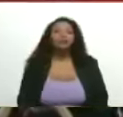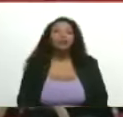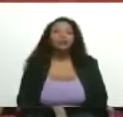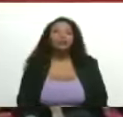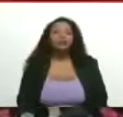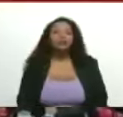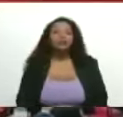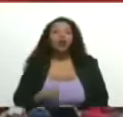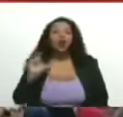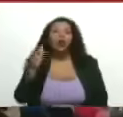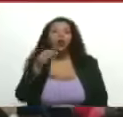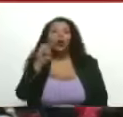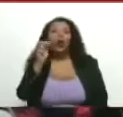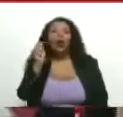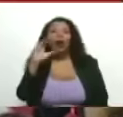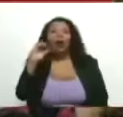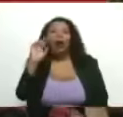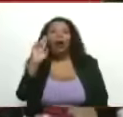Guacara.